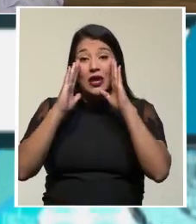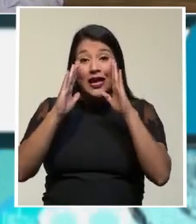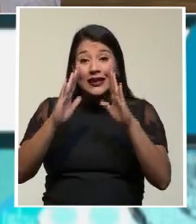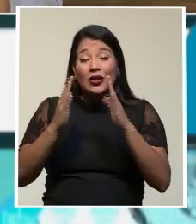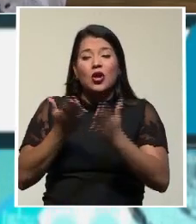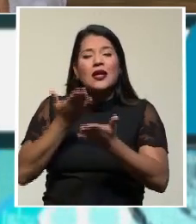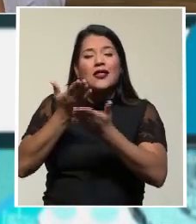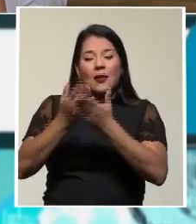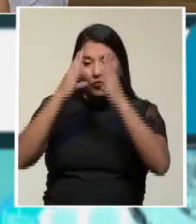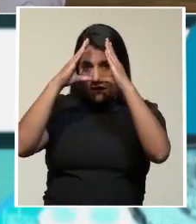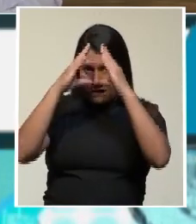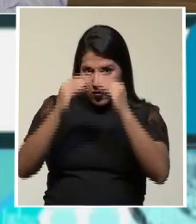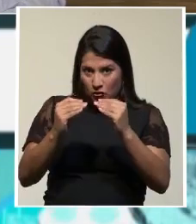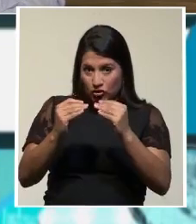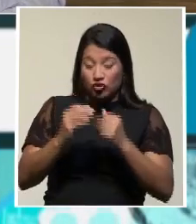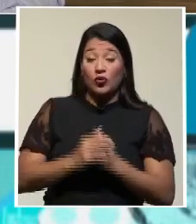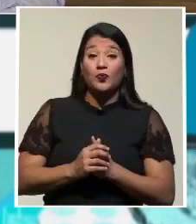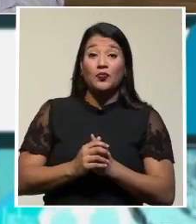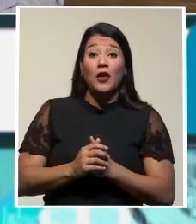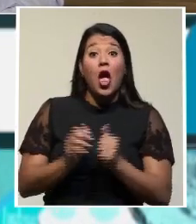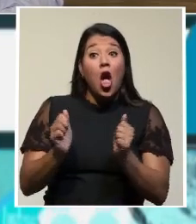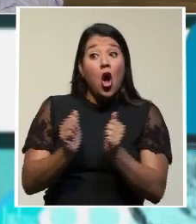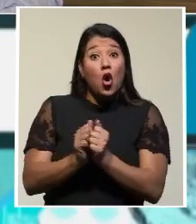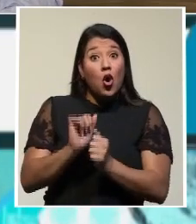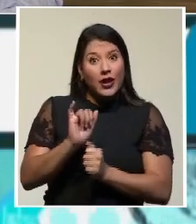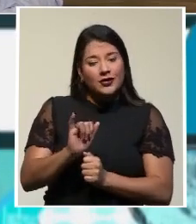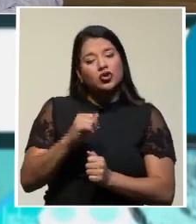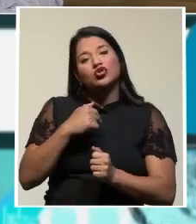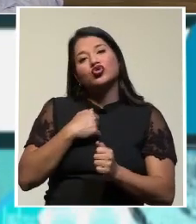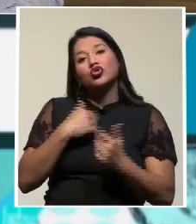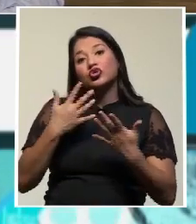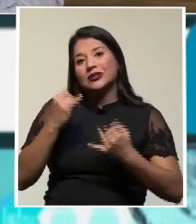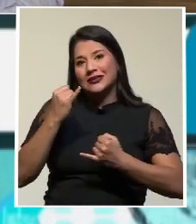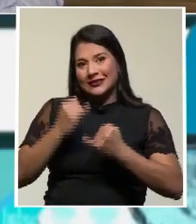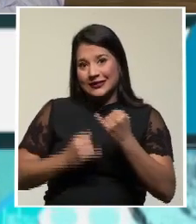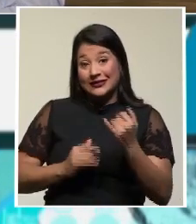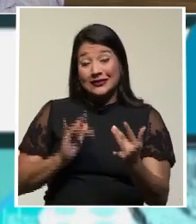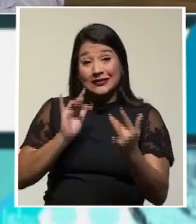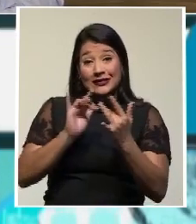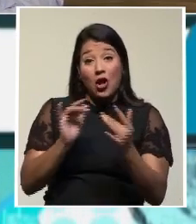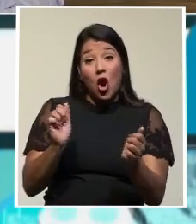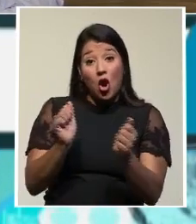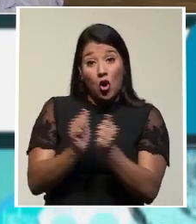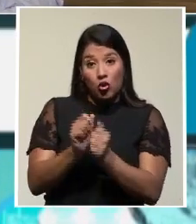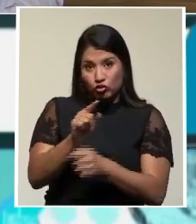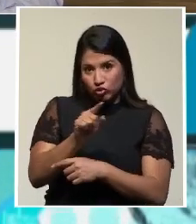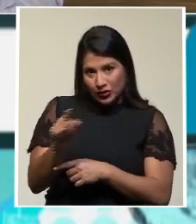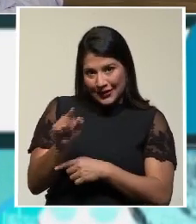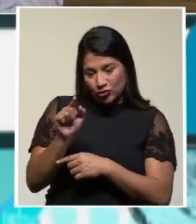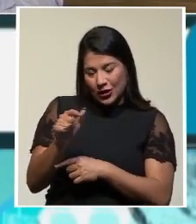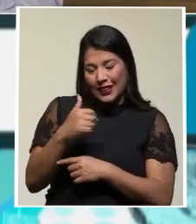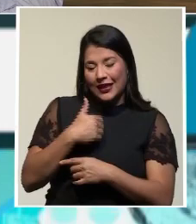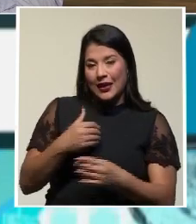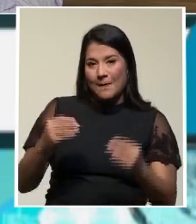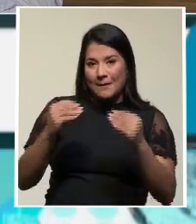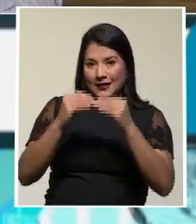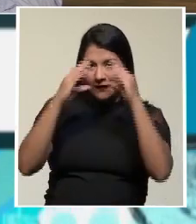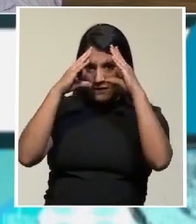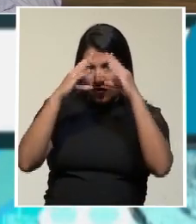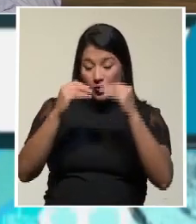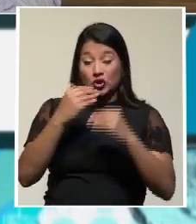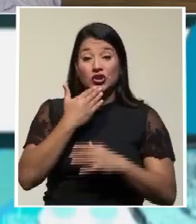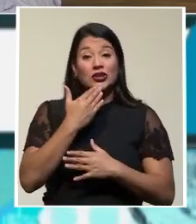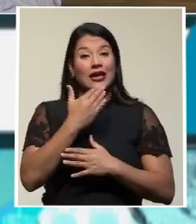de primera mano. Ernesto, televidentes, con esto vamos a regresar con ustedes al set principal, donde hay muchísimo más en Costa Rica Noticias.